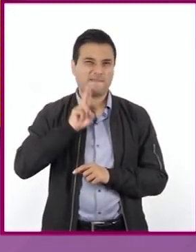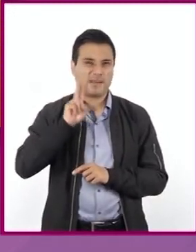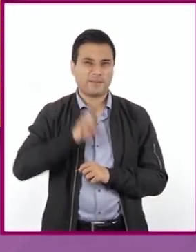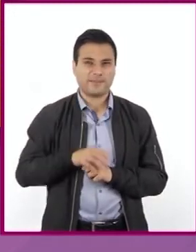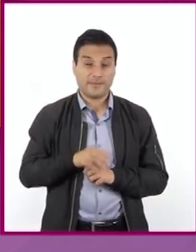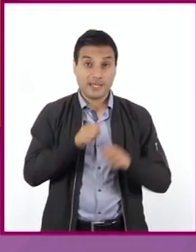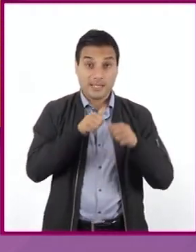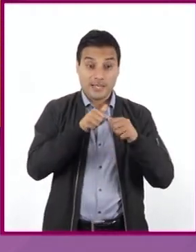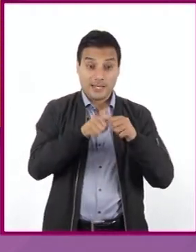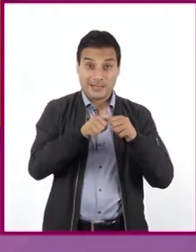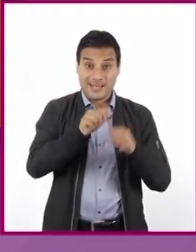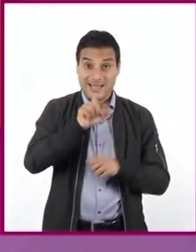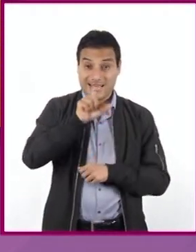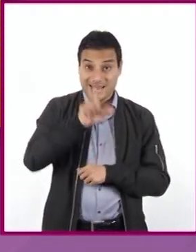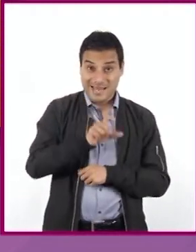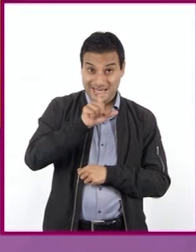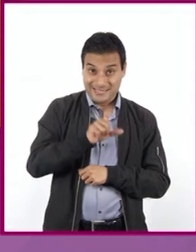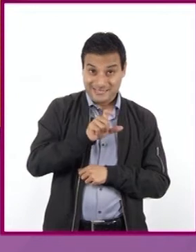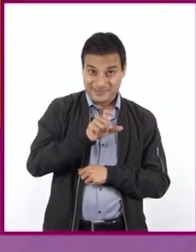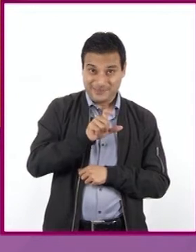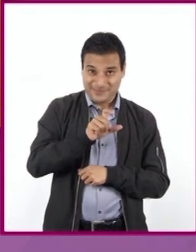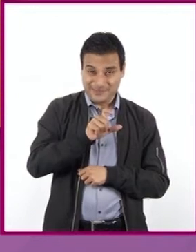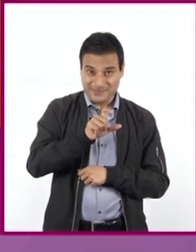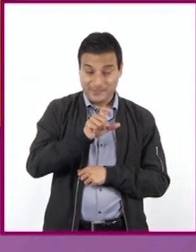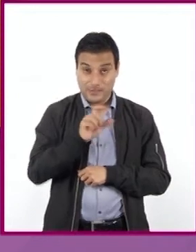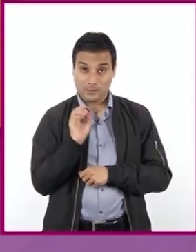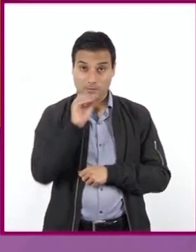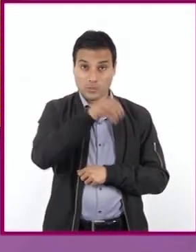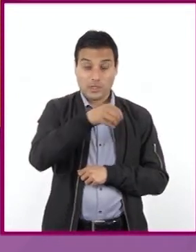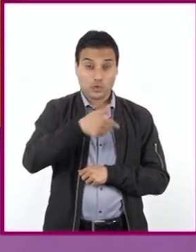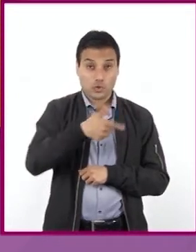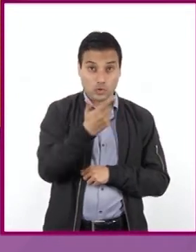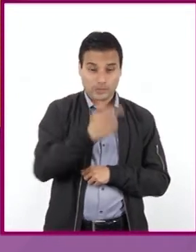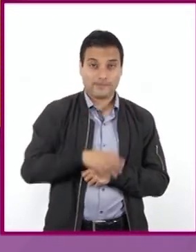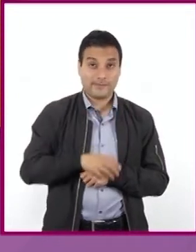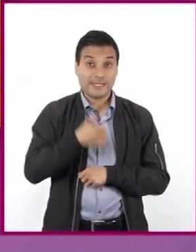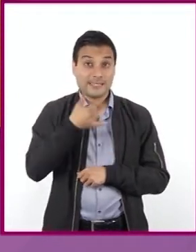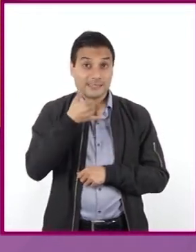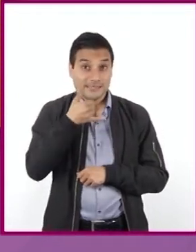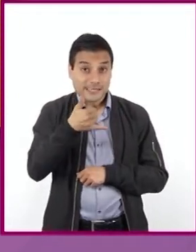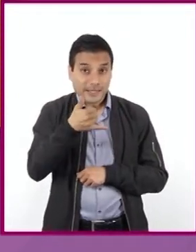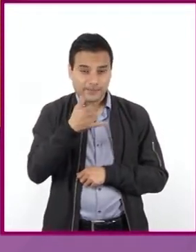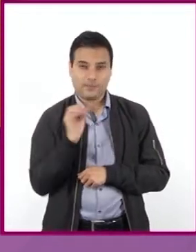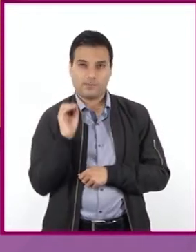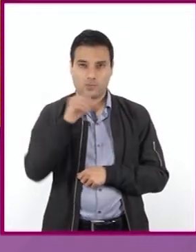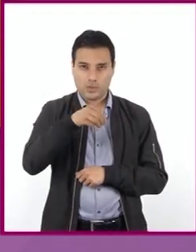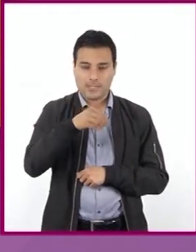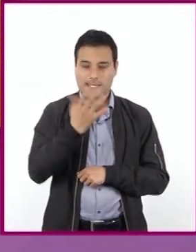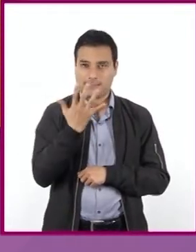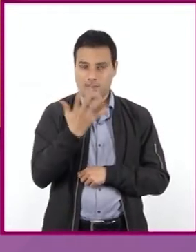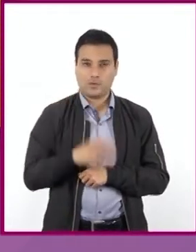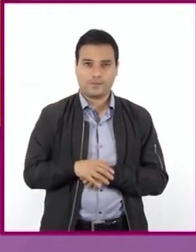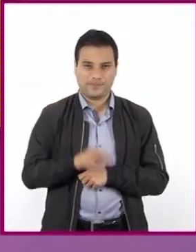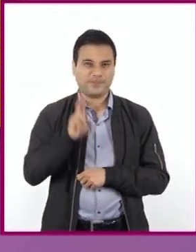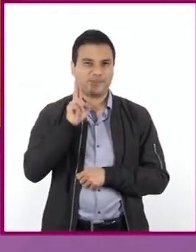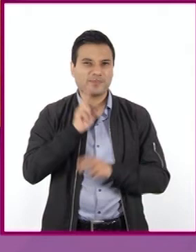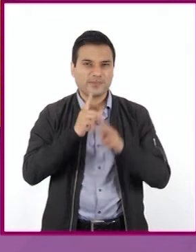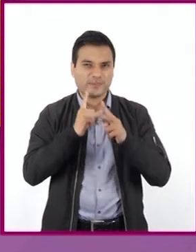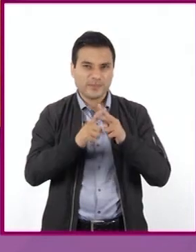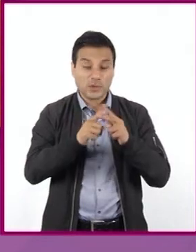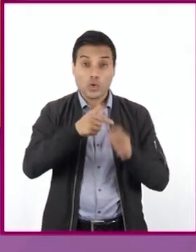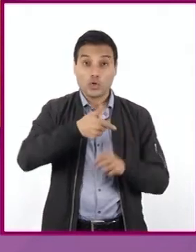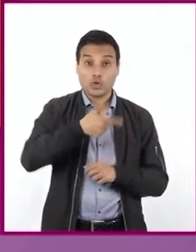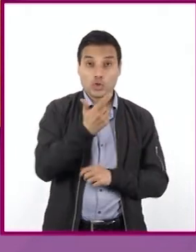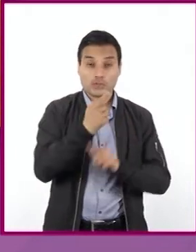Sustituimos el valor numérico de x igual a 12 y y igual a 5, obteniendo 12 más